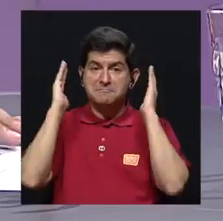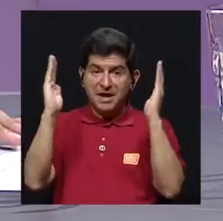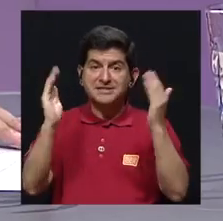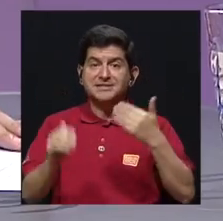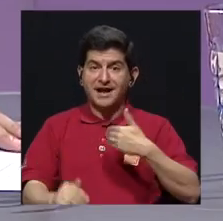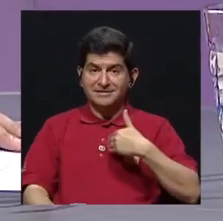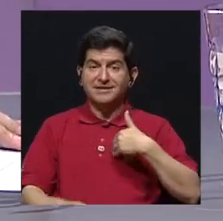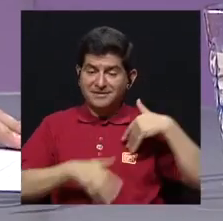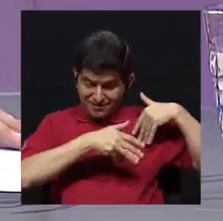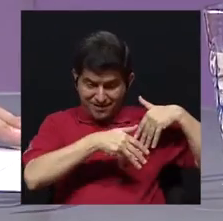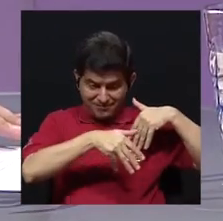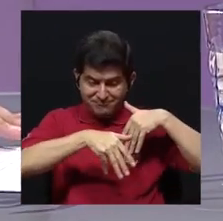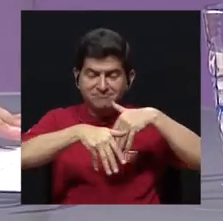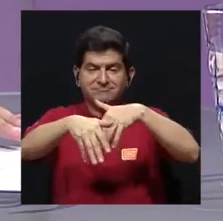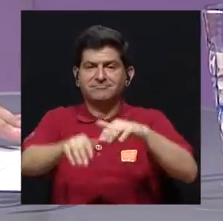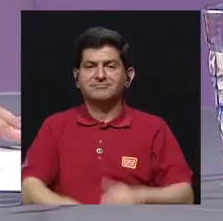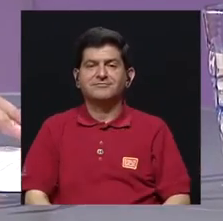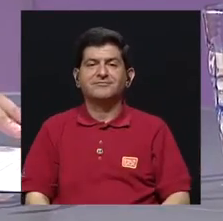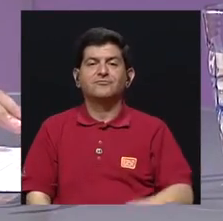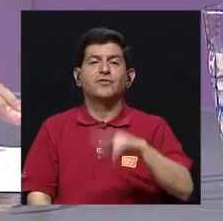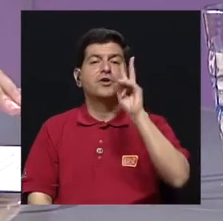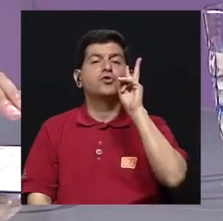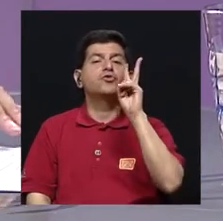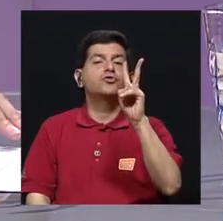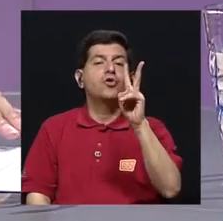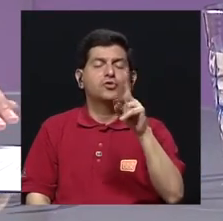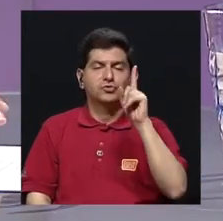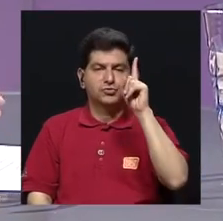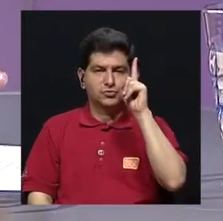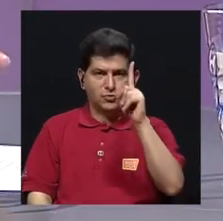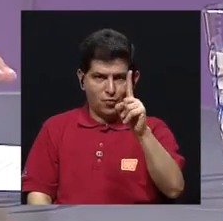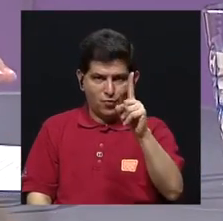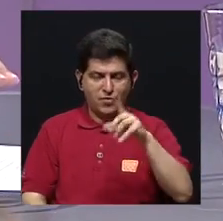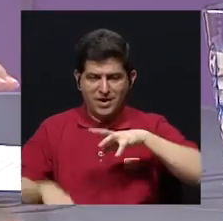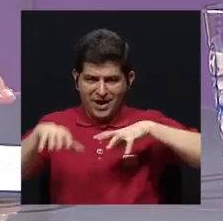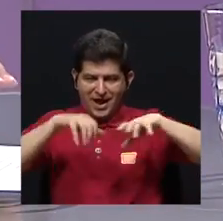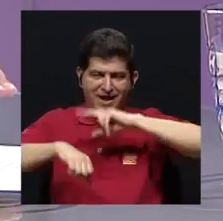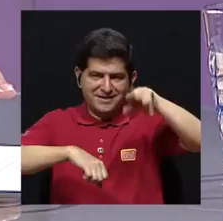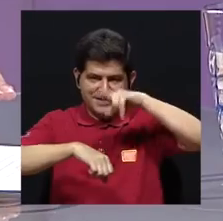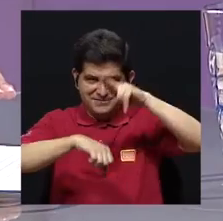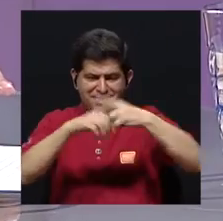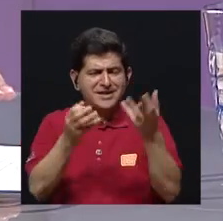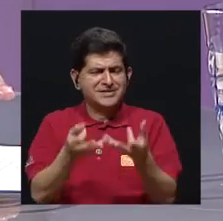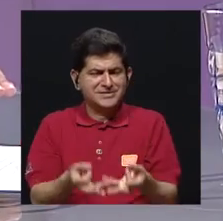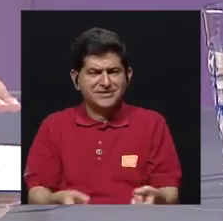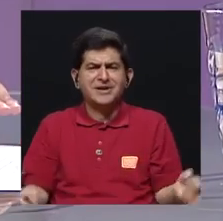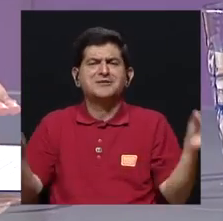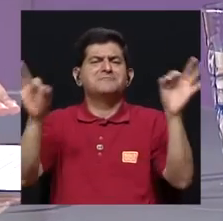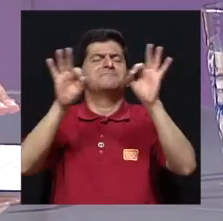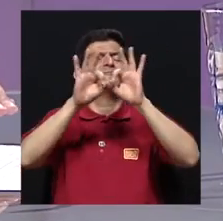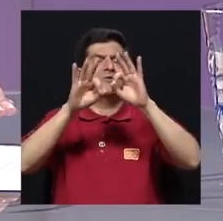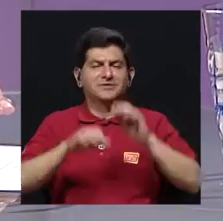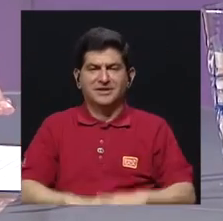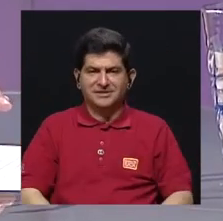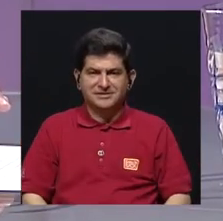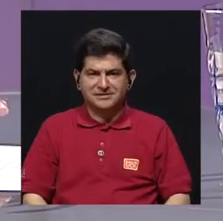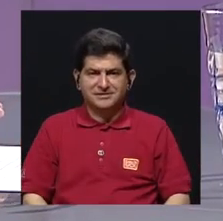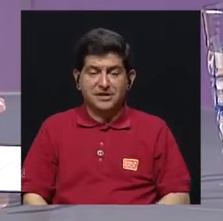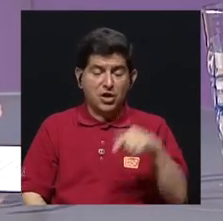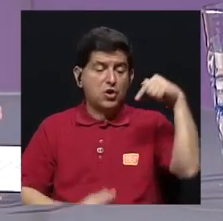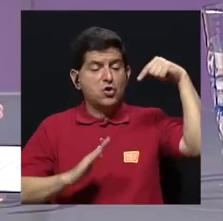hemos tenido. Porque fueron dos y una de esas fueron a una actividad nacional muy grande que se hace y